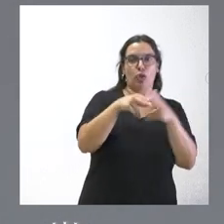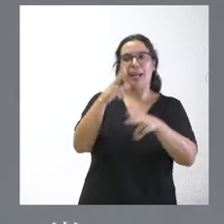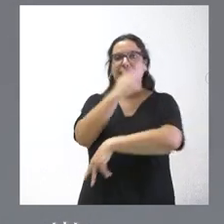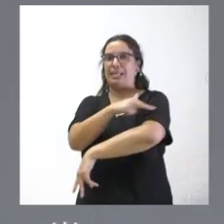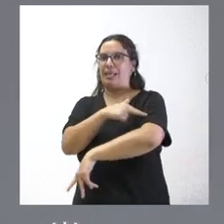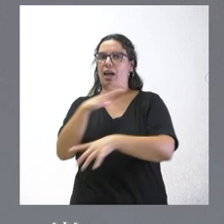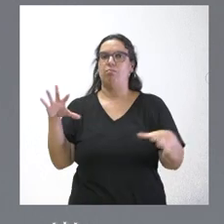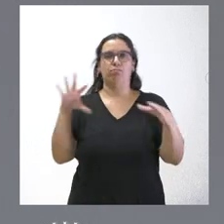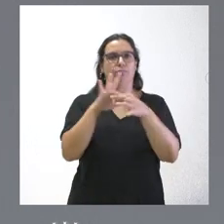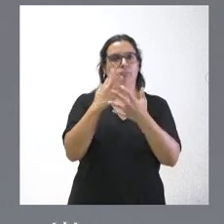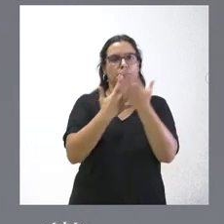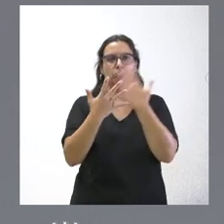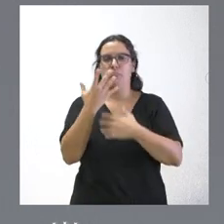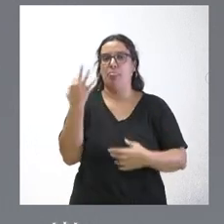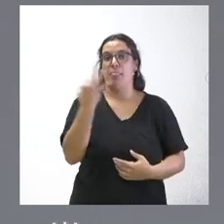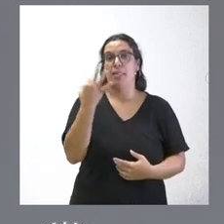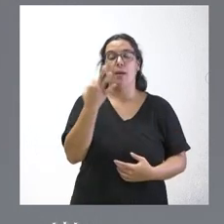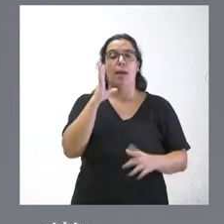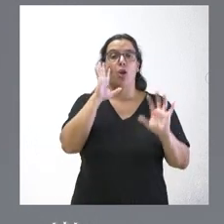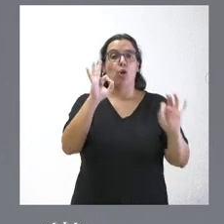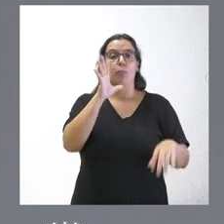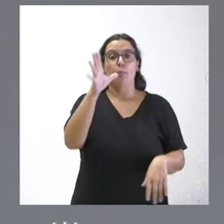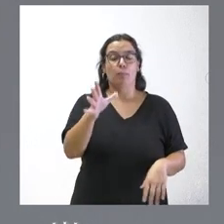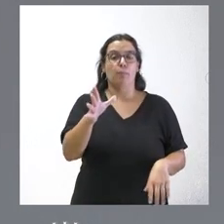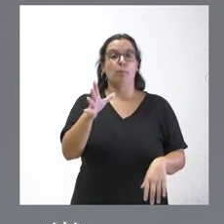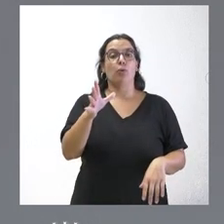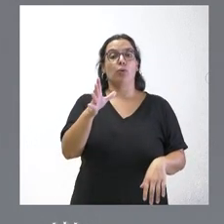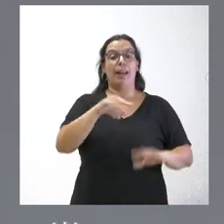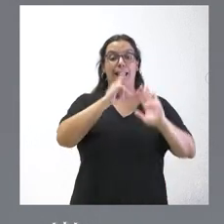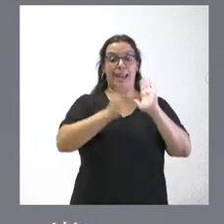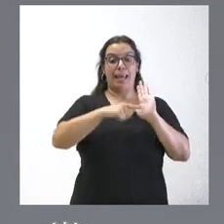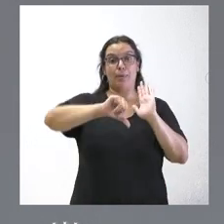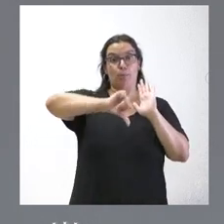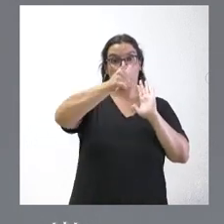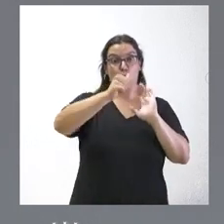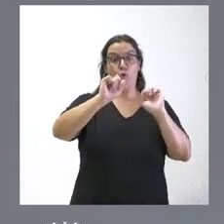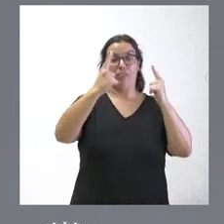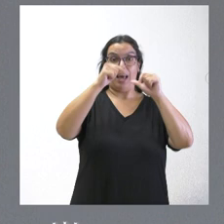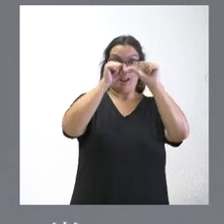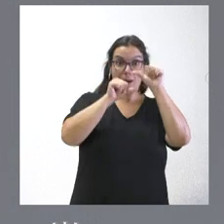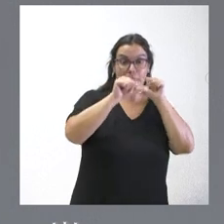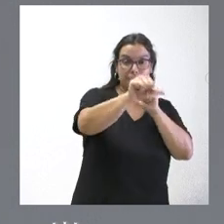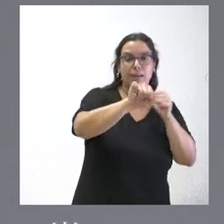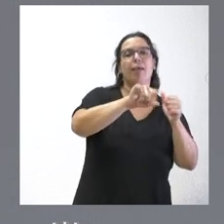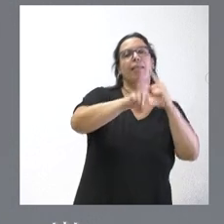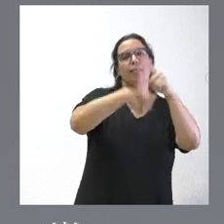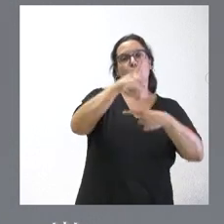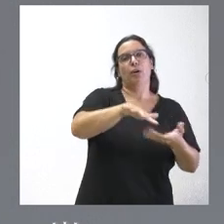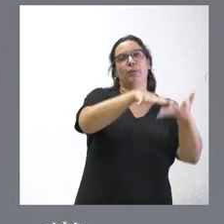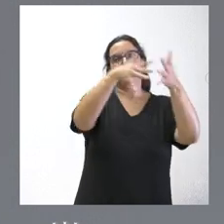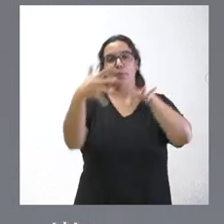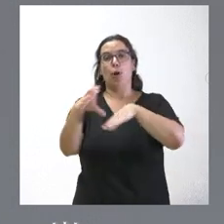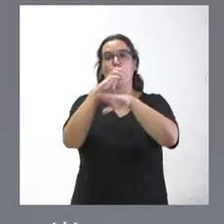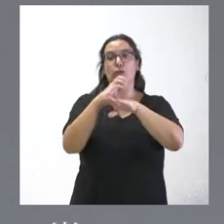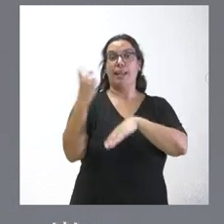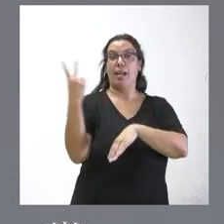ser de otra manera y que una vez aprobada la ley se desarrollará de manera conjunta entre las